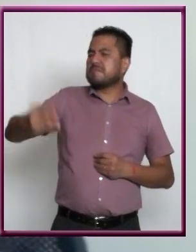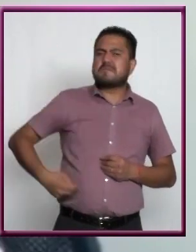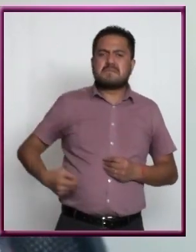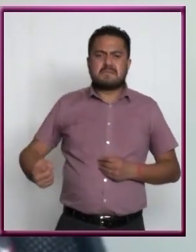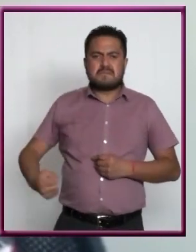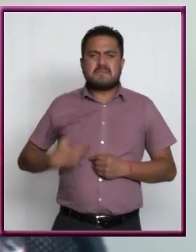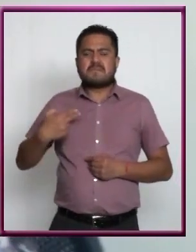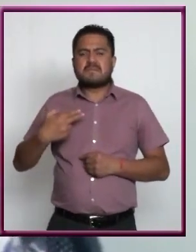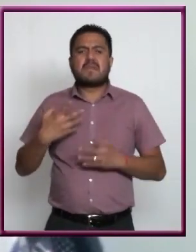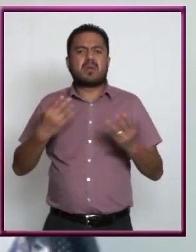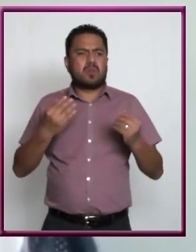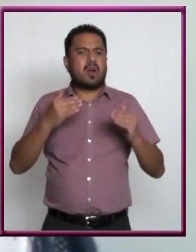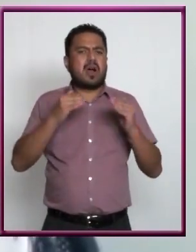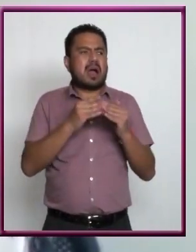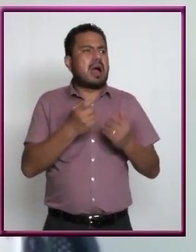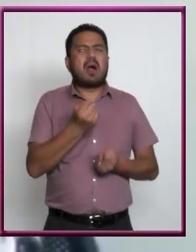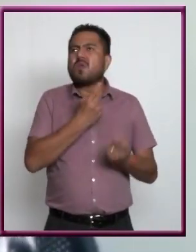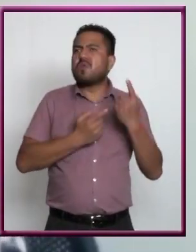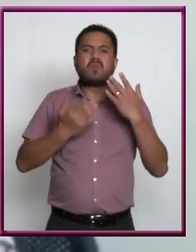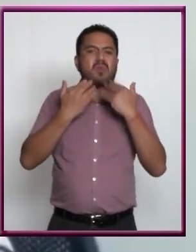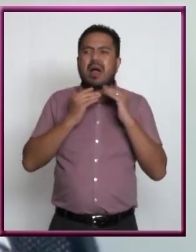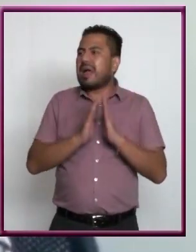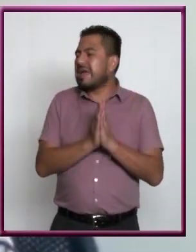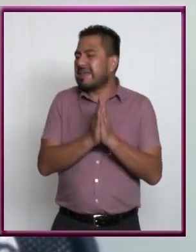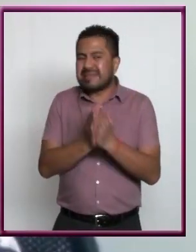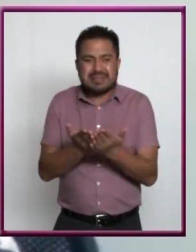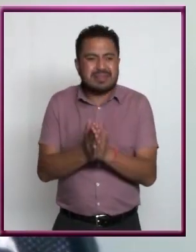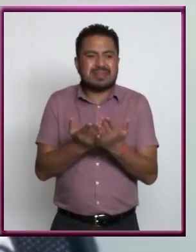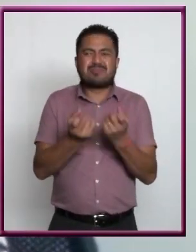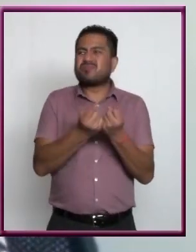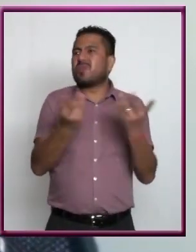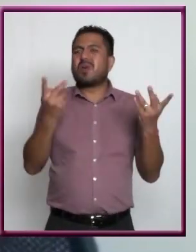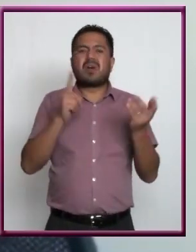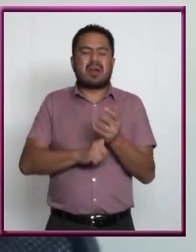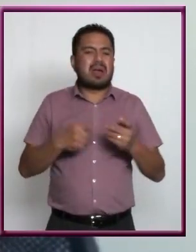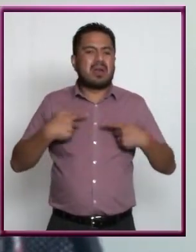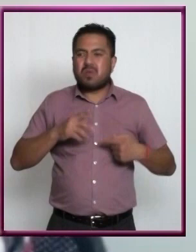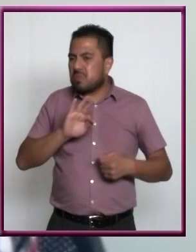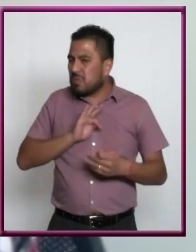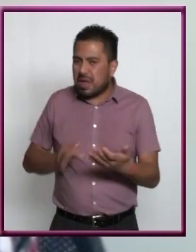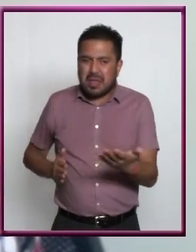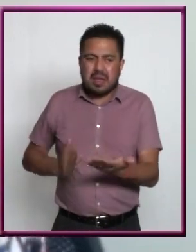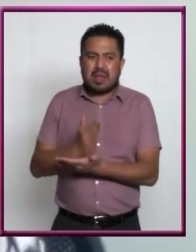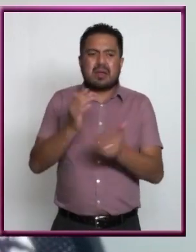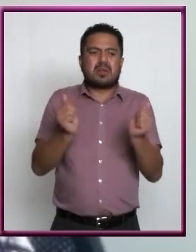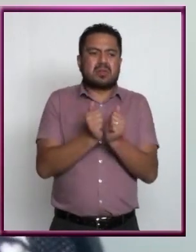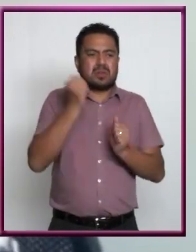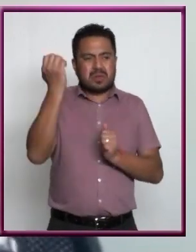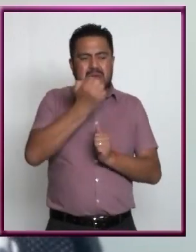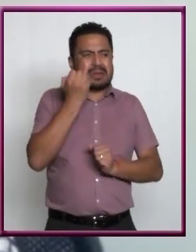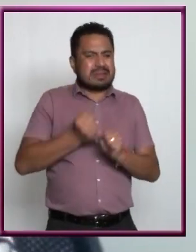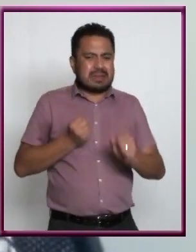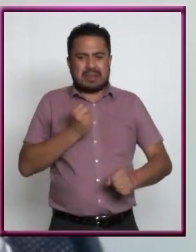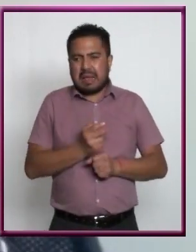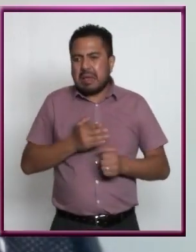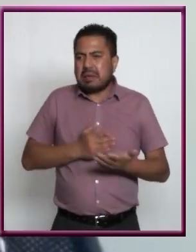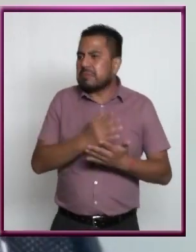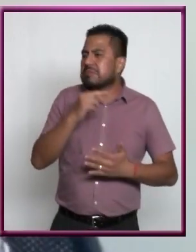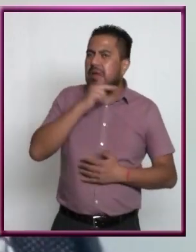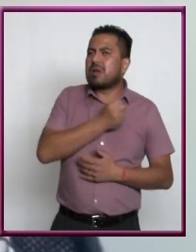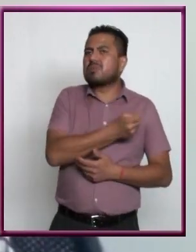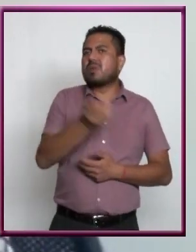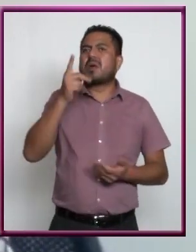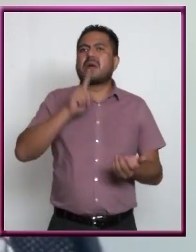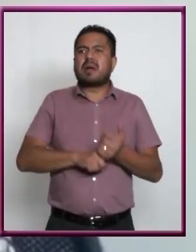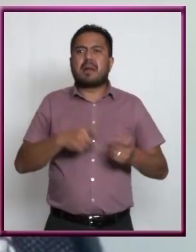pero pues hay muchos hogares que no tienen libros, hay mucha gente que no ha podido acceder a la escuela de forma temprana, hay mucha